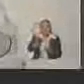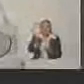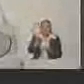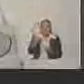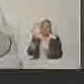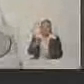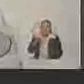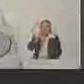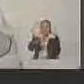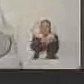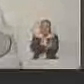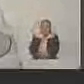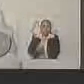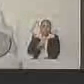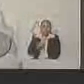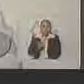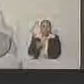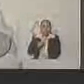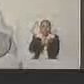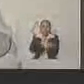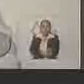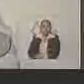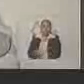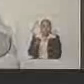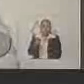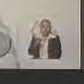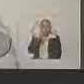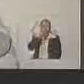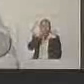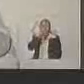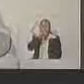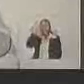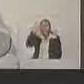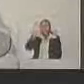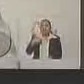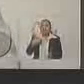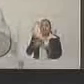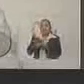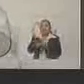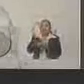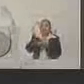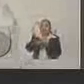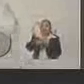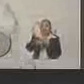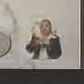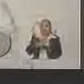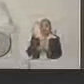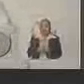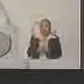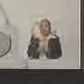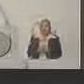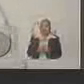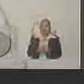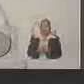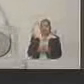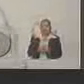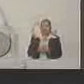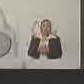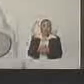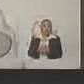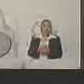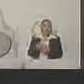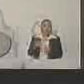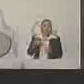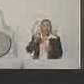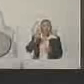tu familia, como mi familia, realmente estamos preocupados de tan solo salir a la calle. Ver una increíble